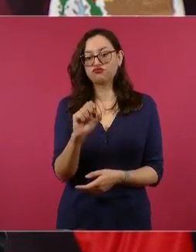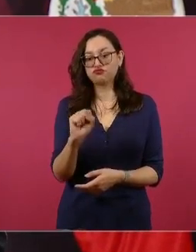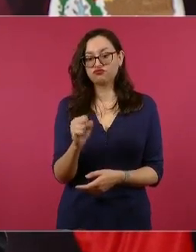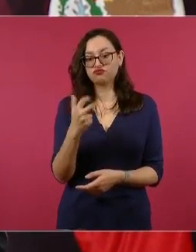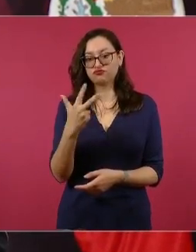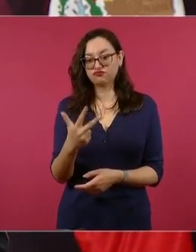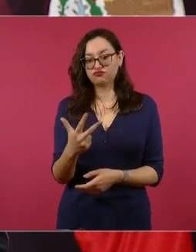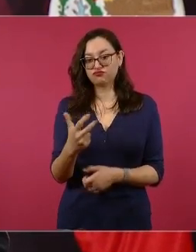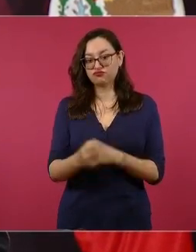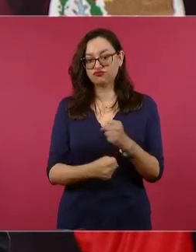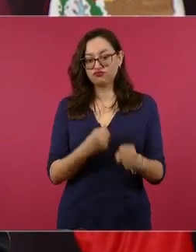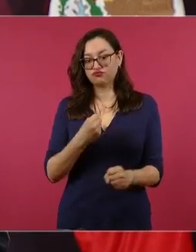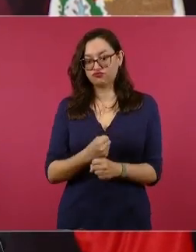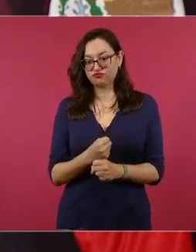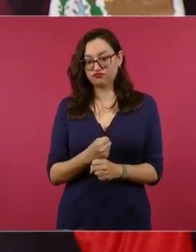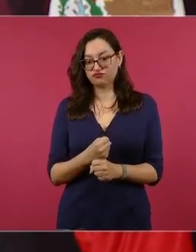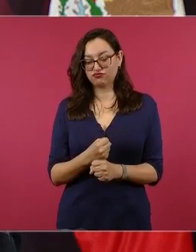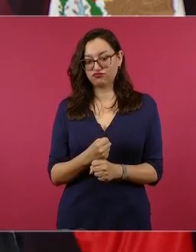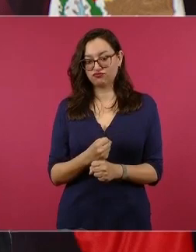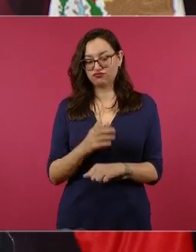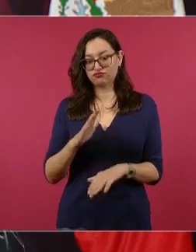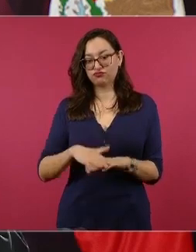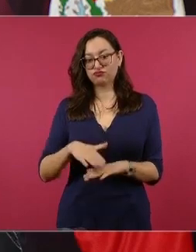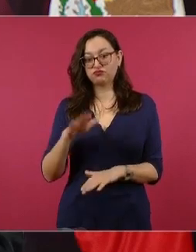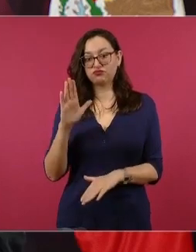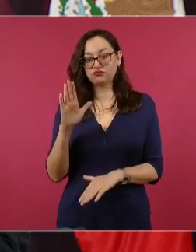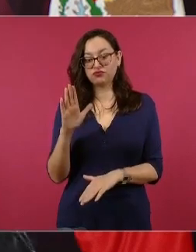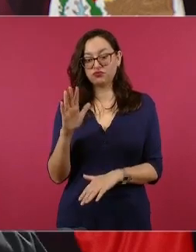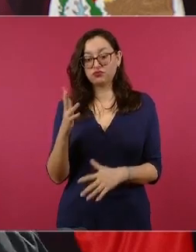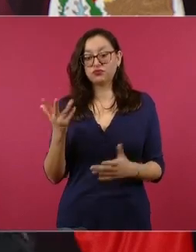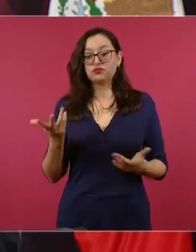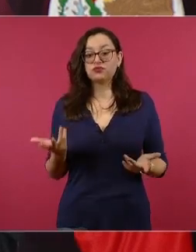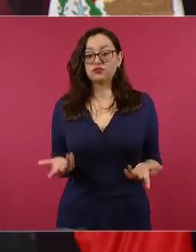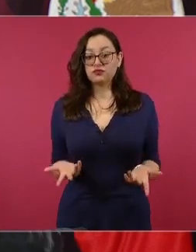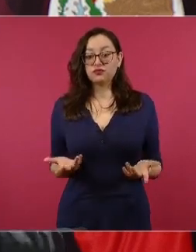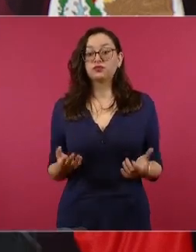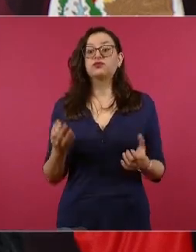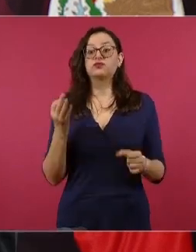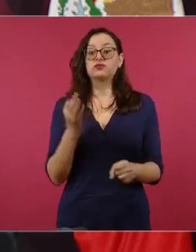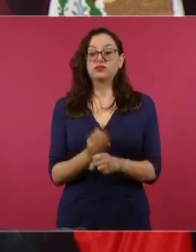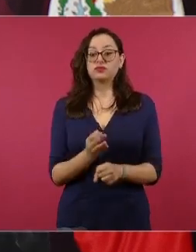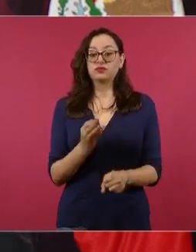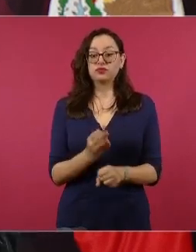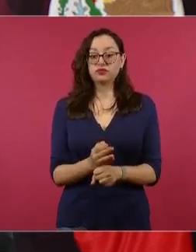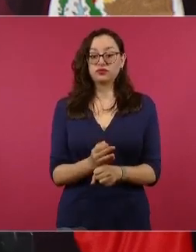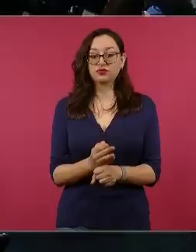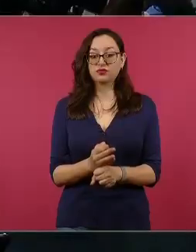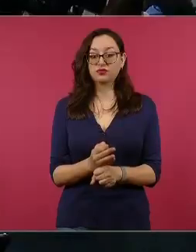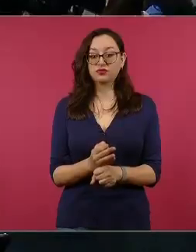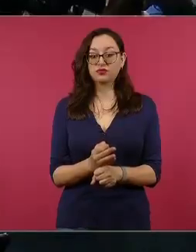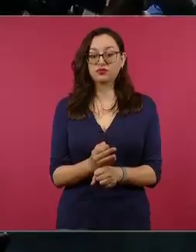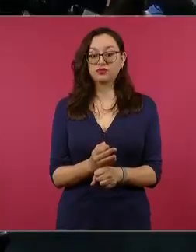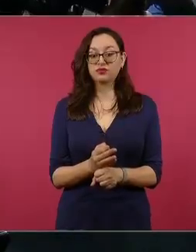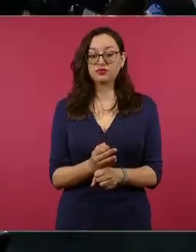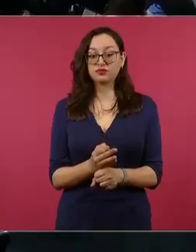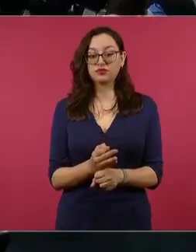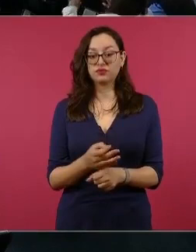68 años. Y la verdad es de que desde hace